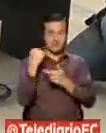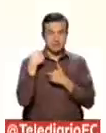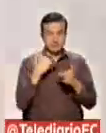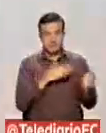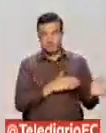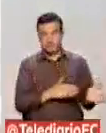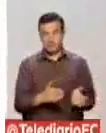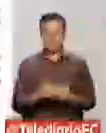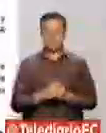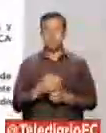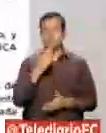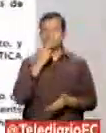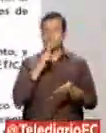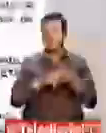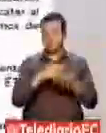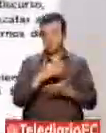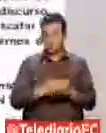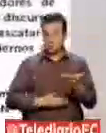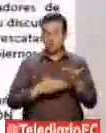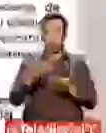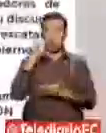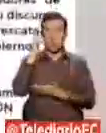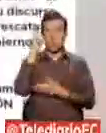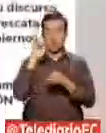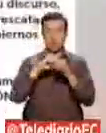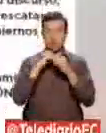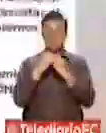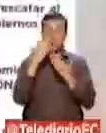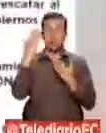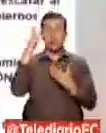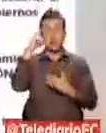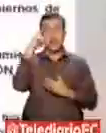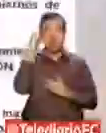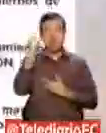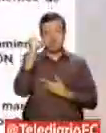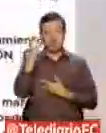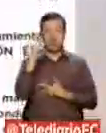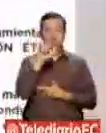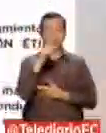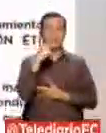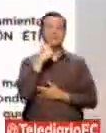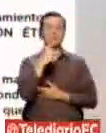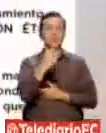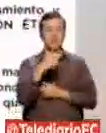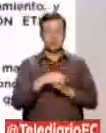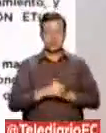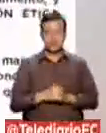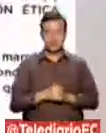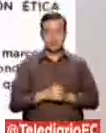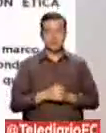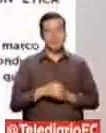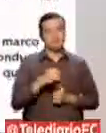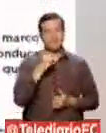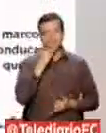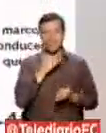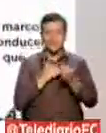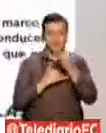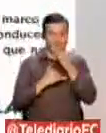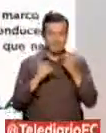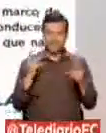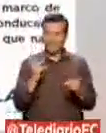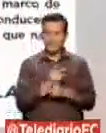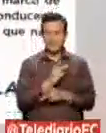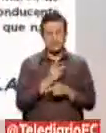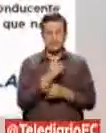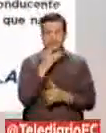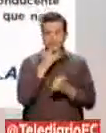funciones. Un comunicado del líder de la organización política, Guillermo Lasso, publicado este lunes, calificó como impresentable e